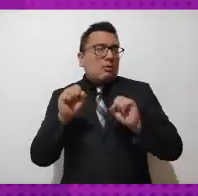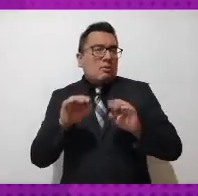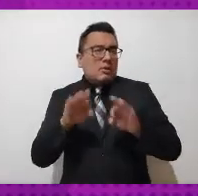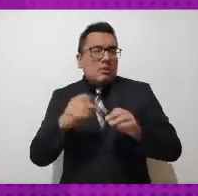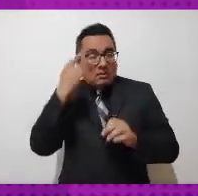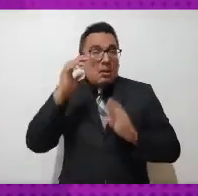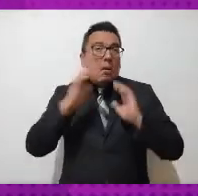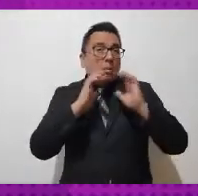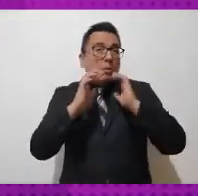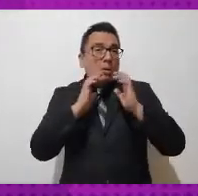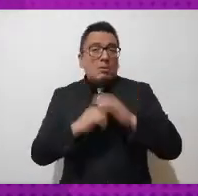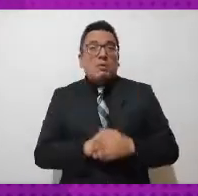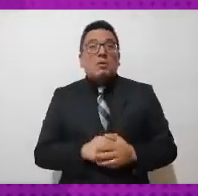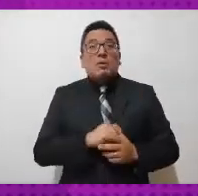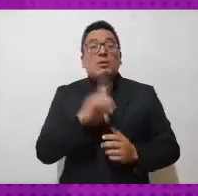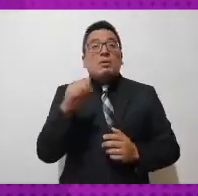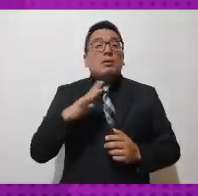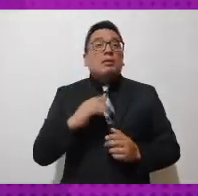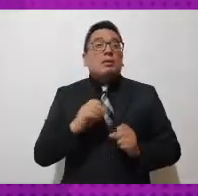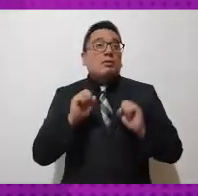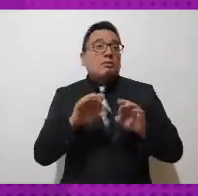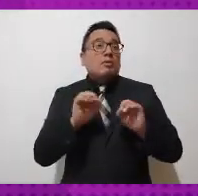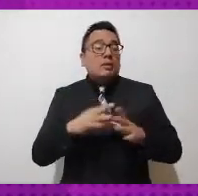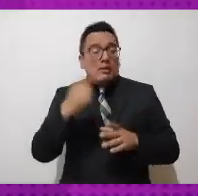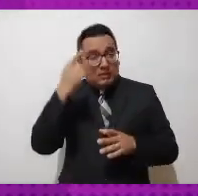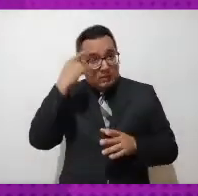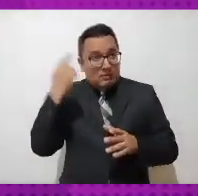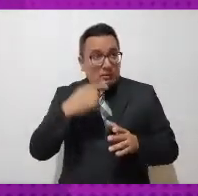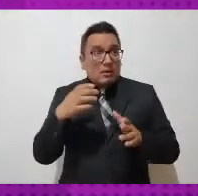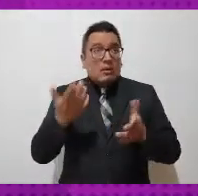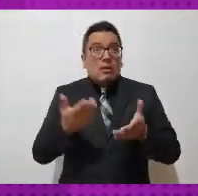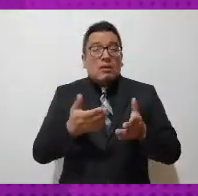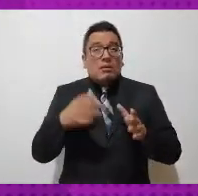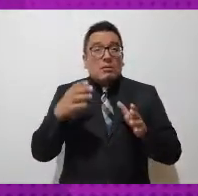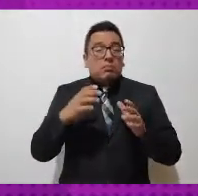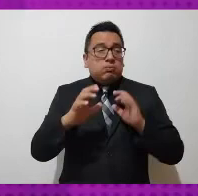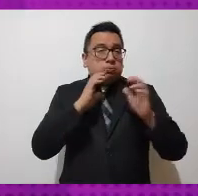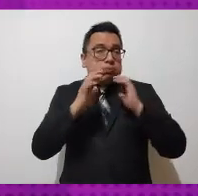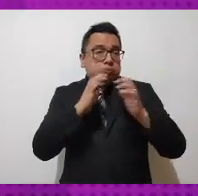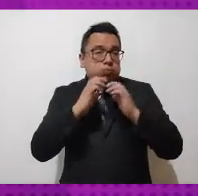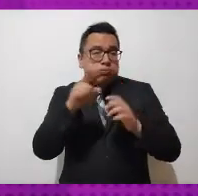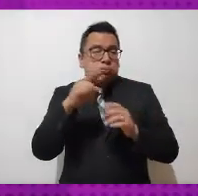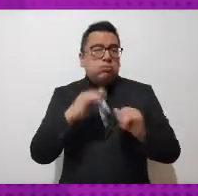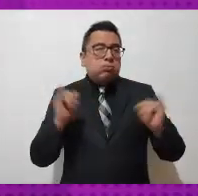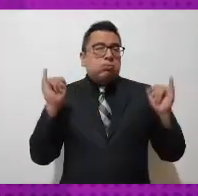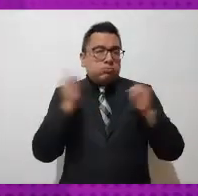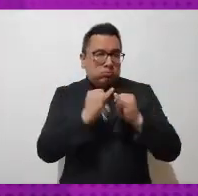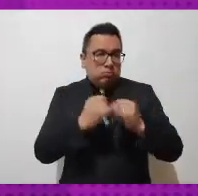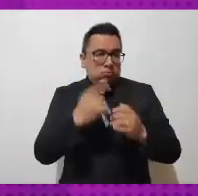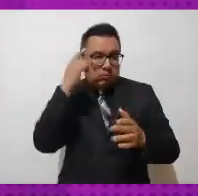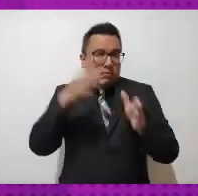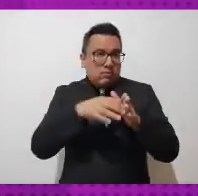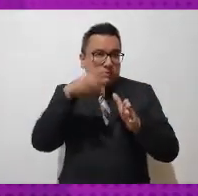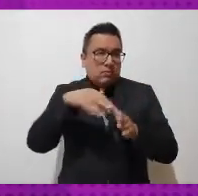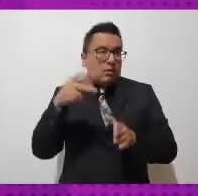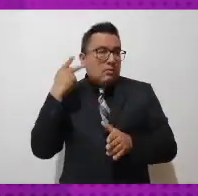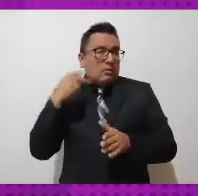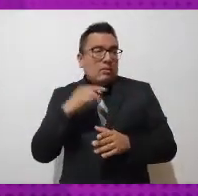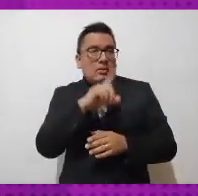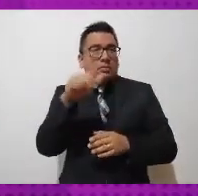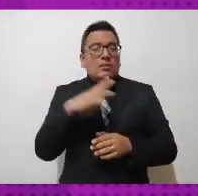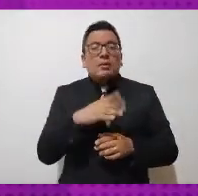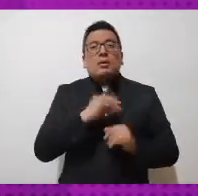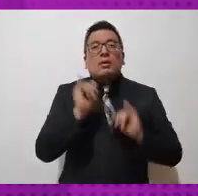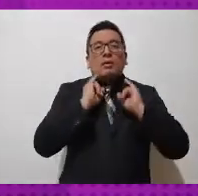en oficinas de comunicación, así llegué a las oficinas de comunicación del Instituto Electoral del Estado de Puebla, y después a la Coordinación de Comunicación Social de la